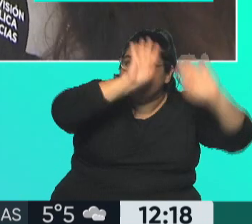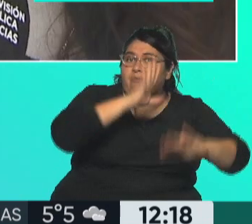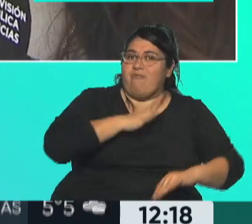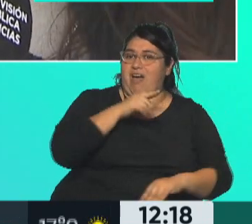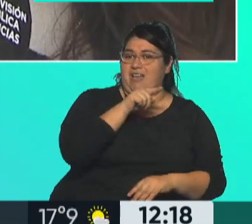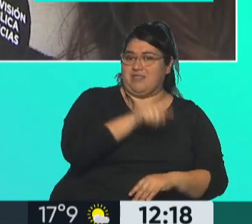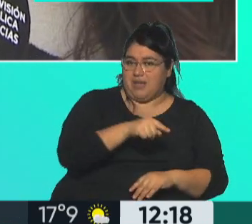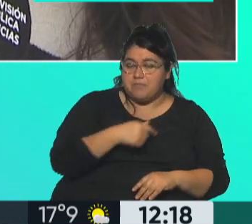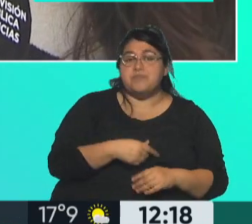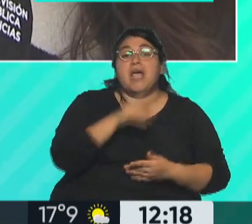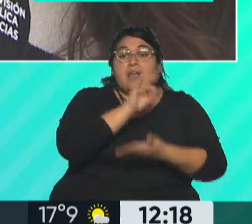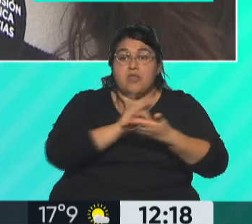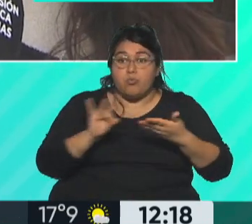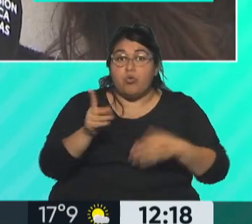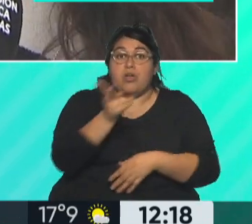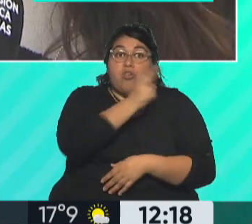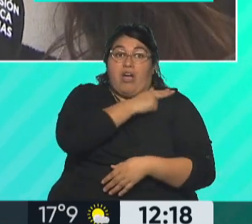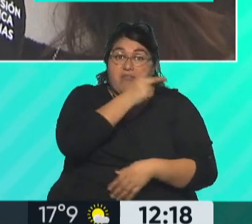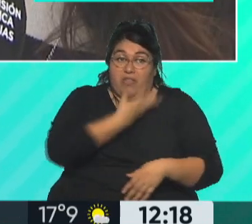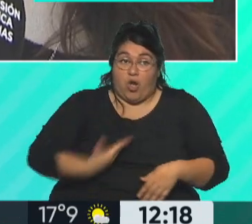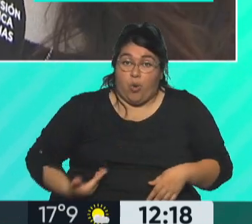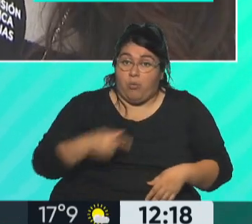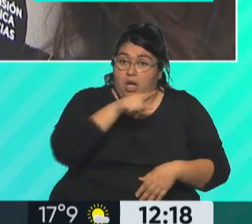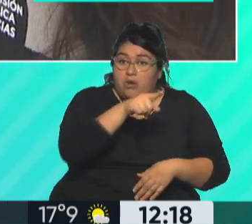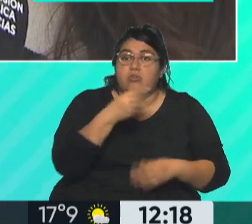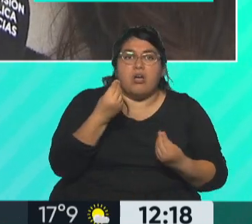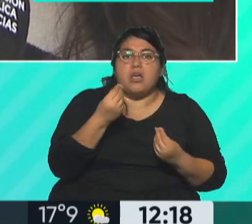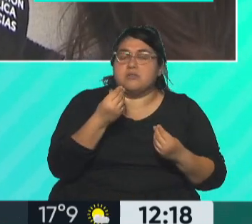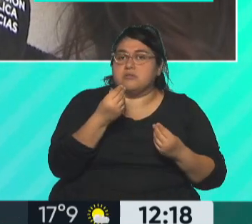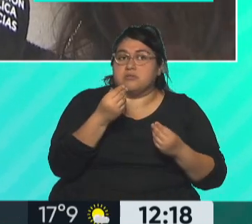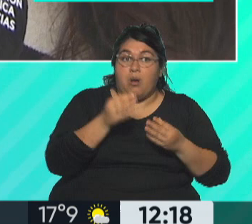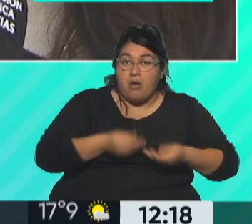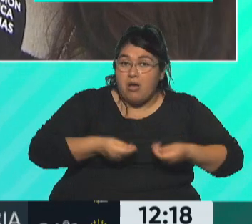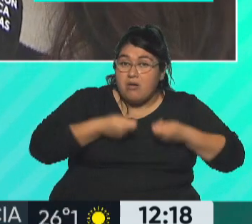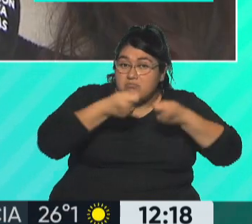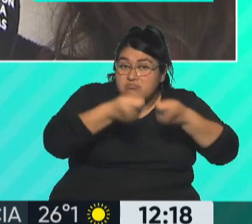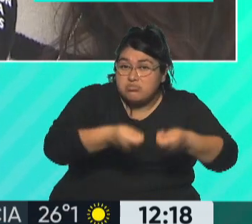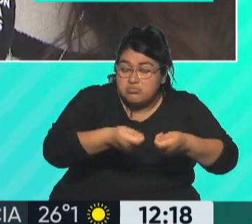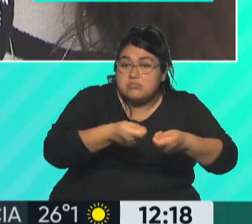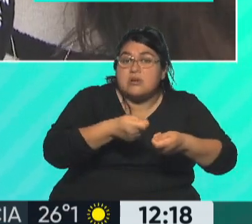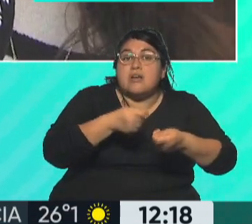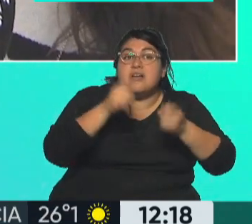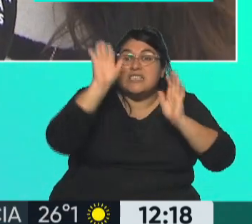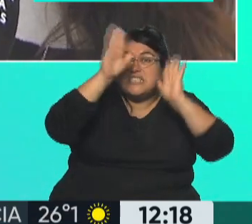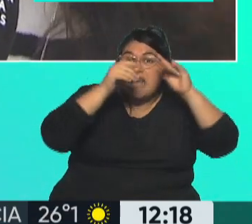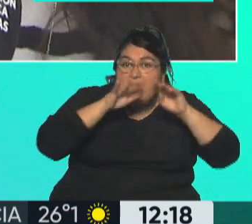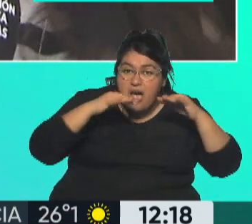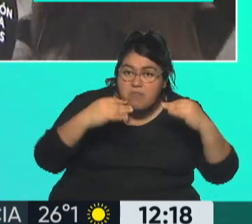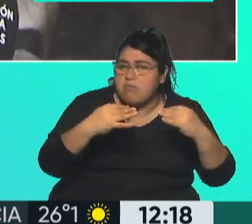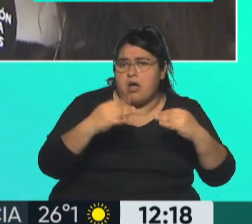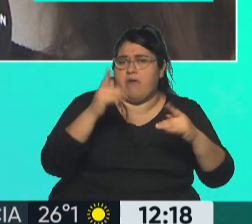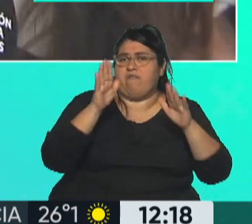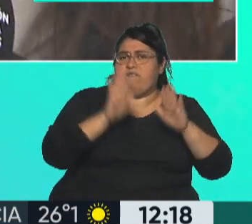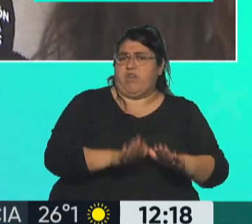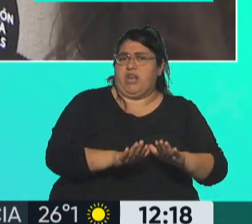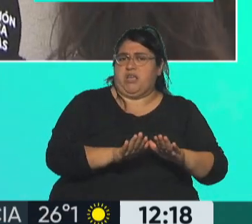de los diputados del jefe de gobierno por la cual está frenada la decisión de